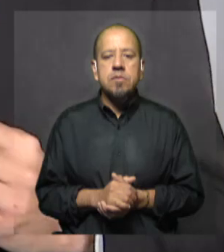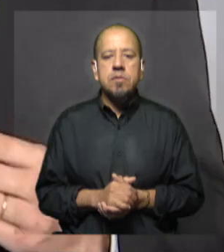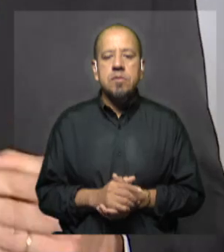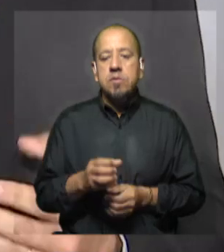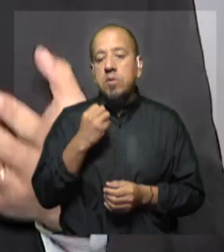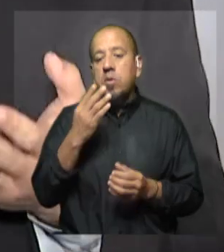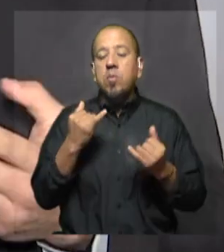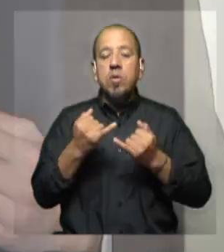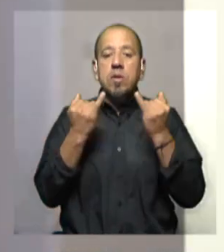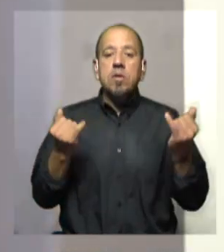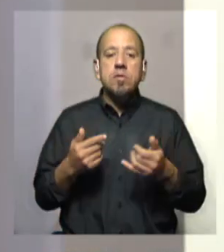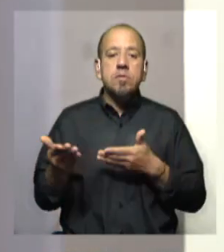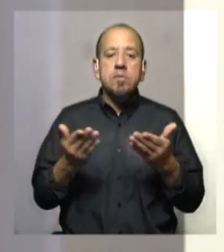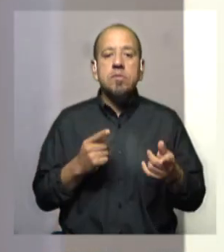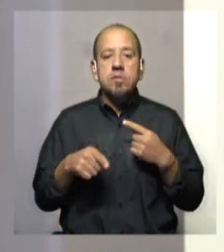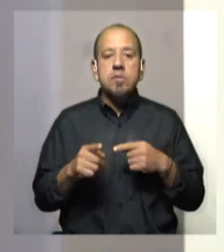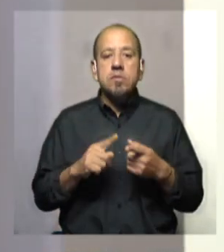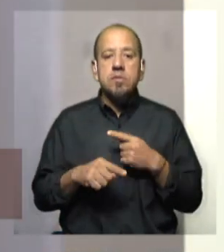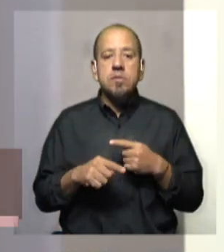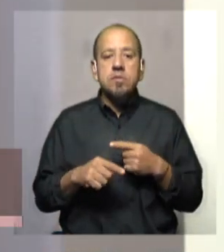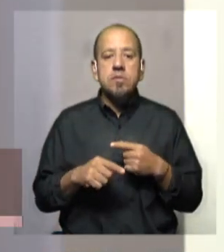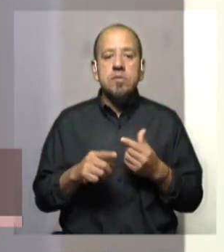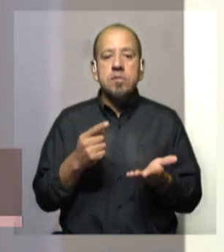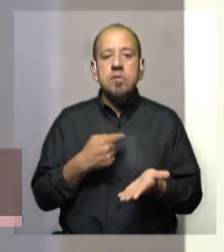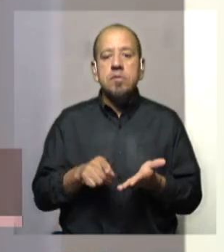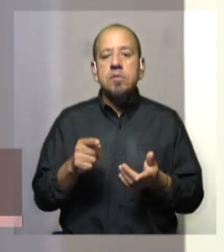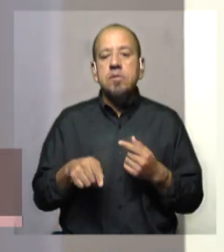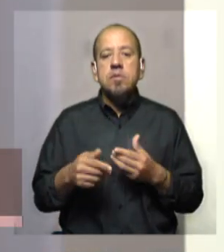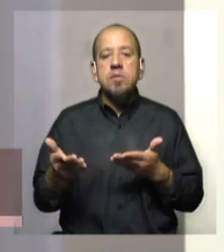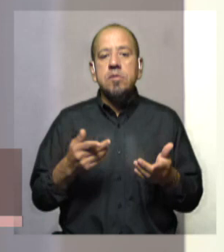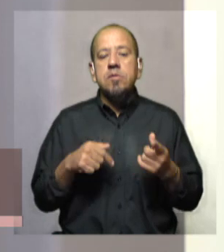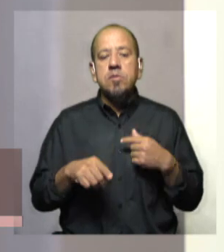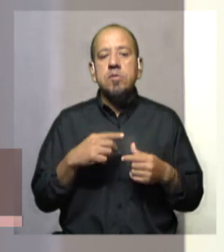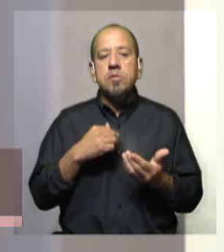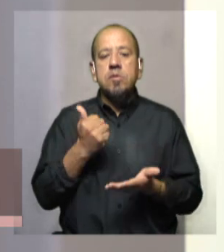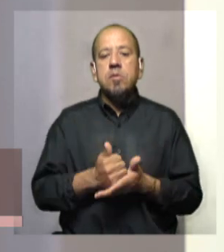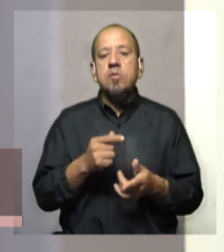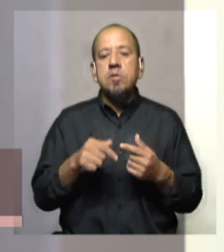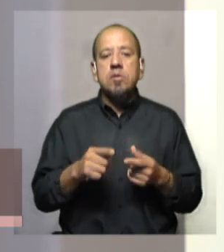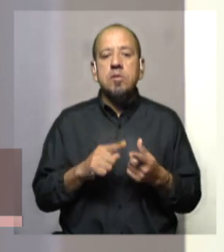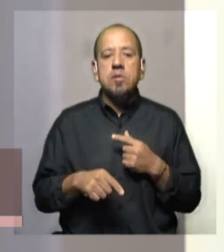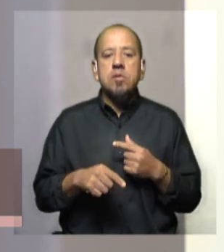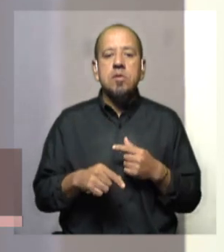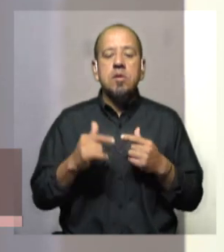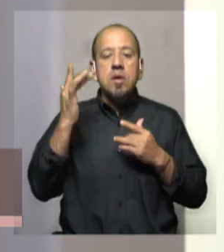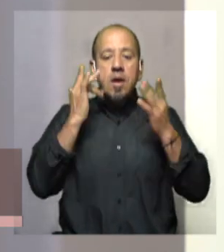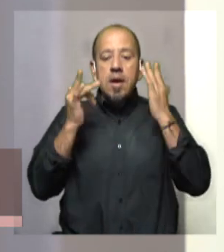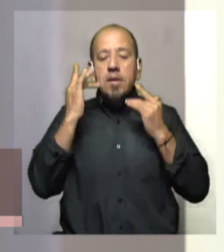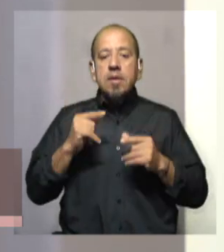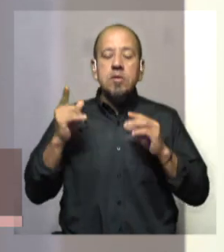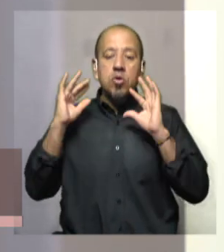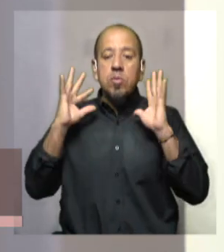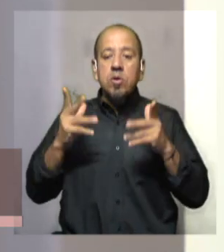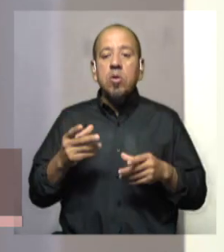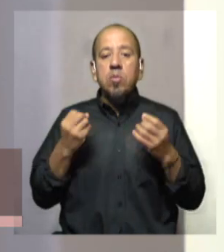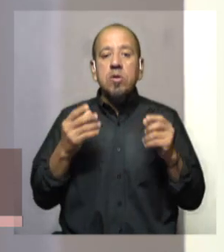Buen día, José María, bienvenido a la capital del país nuevamente para usted. Nosotros nos encontramos acá en el Espacio de Arte Contemporáneo porque